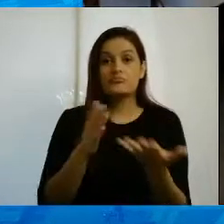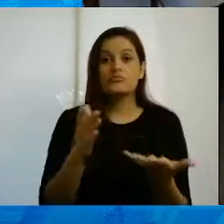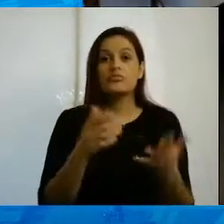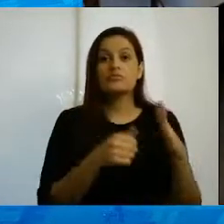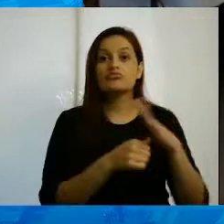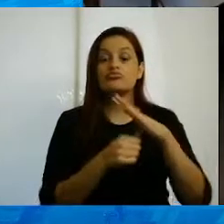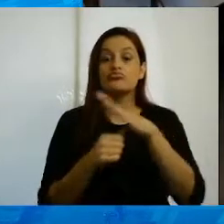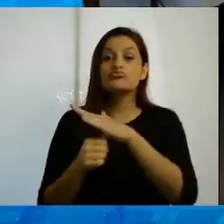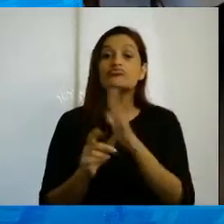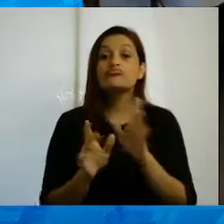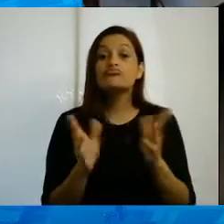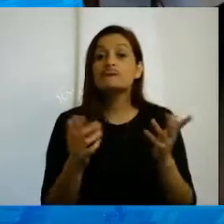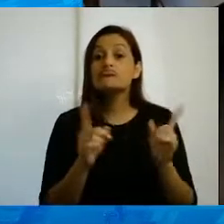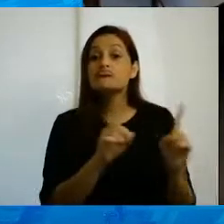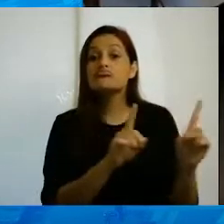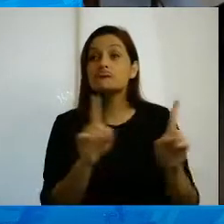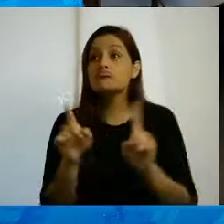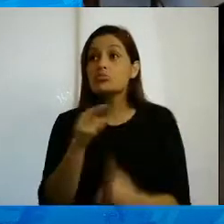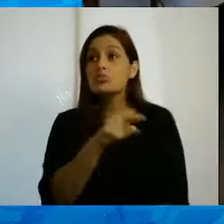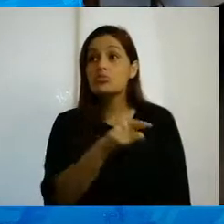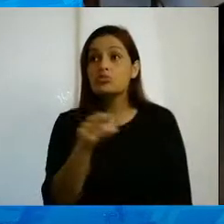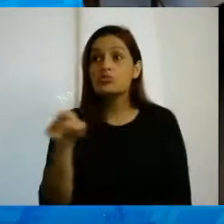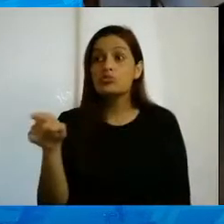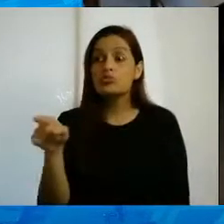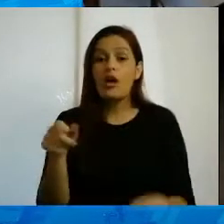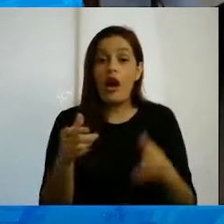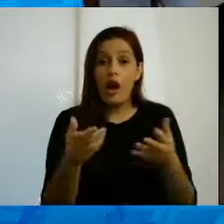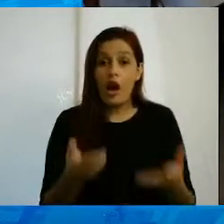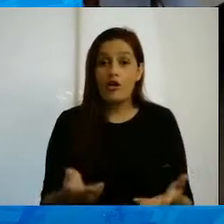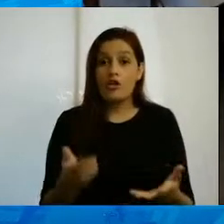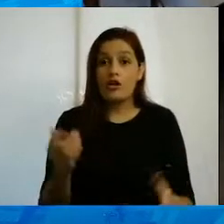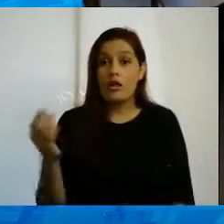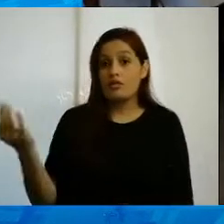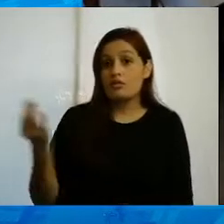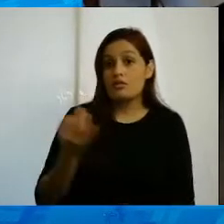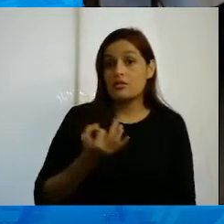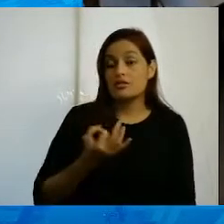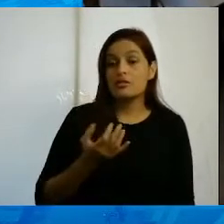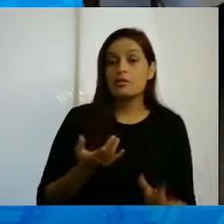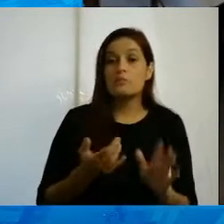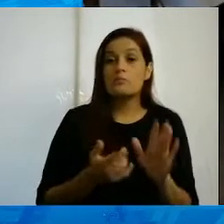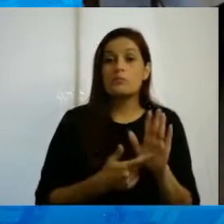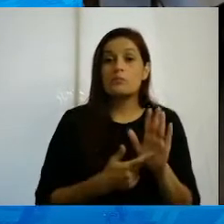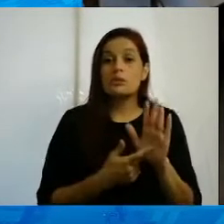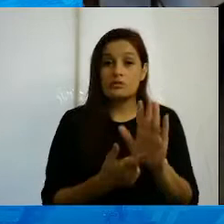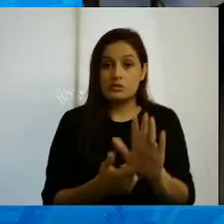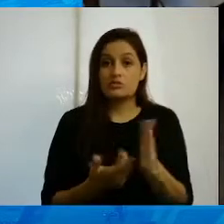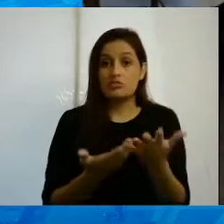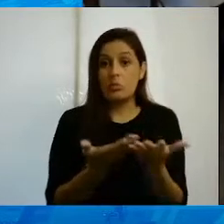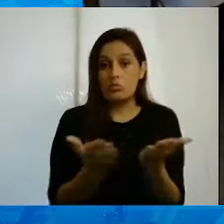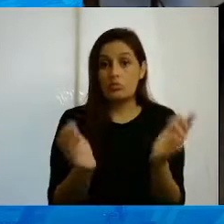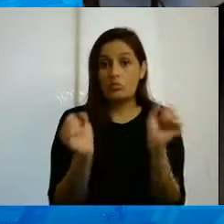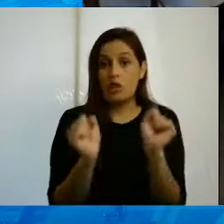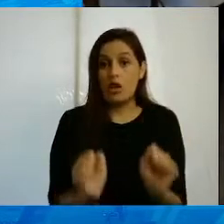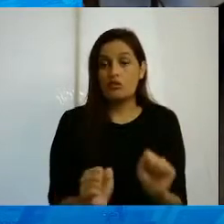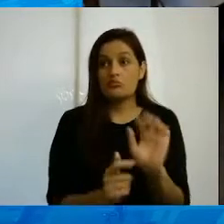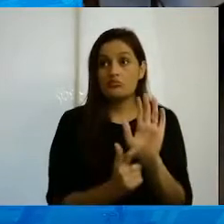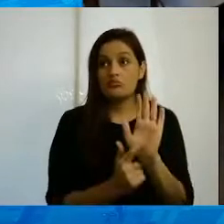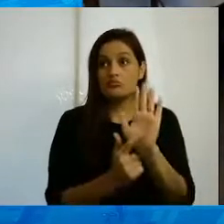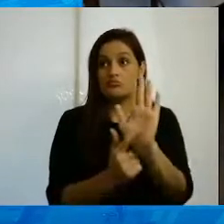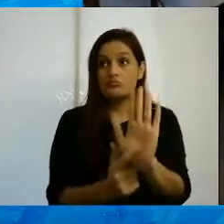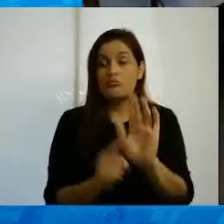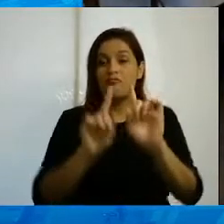Concejales, creo que en vista de que se ha sugerido esta presentación, si les parece hacer